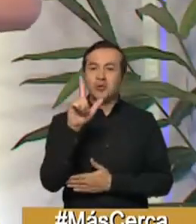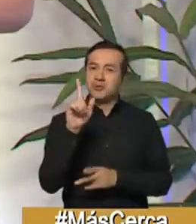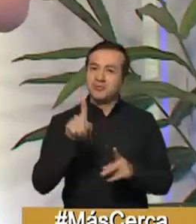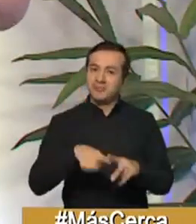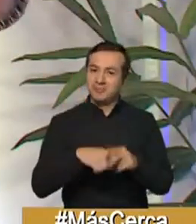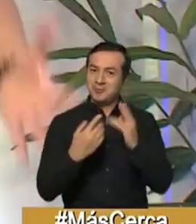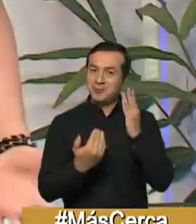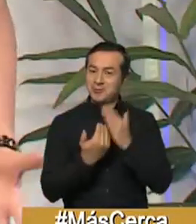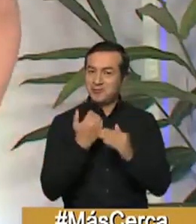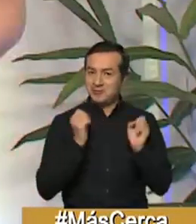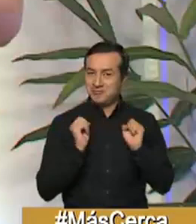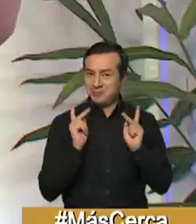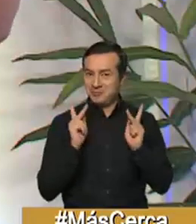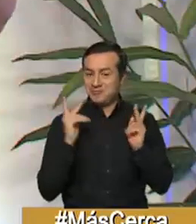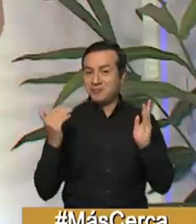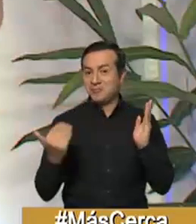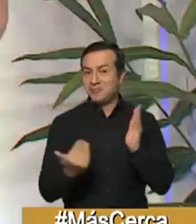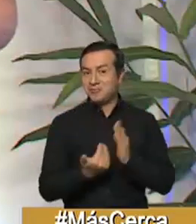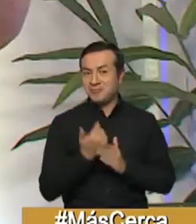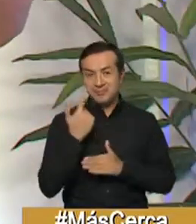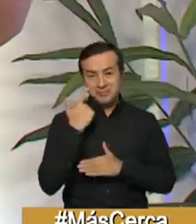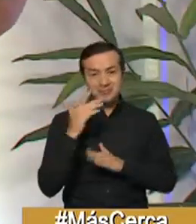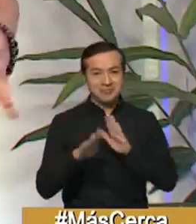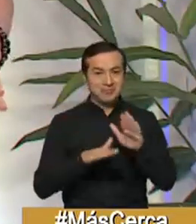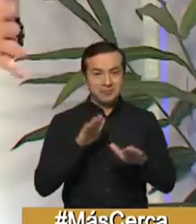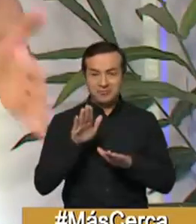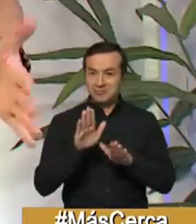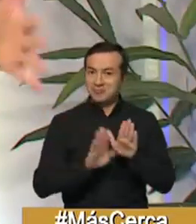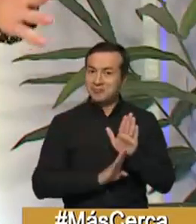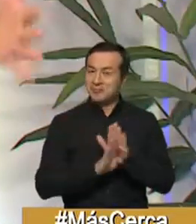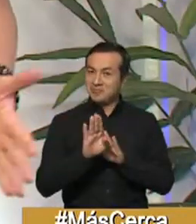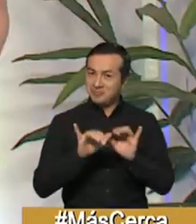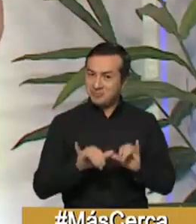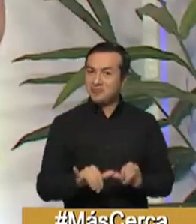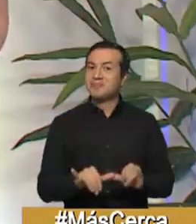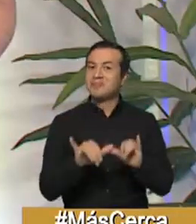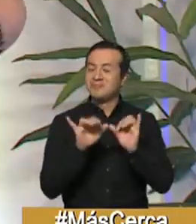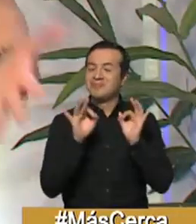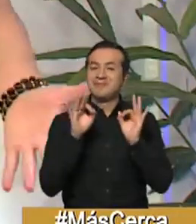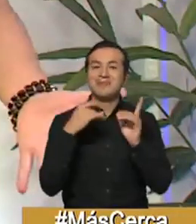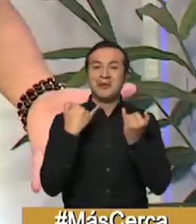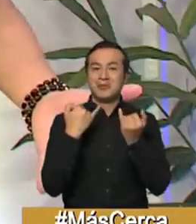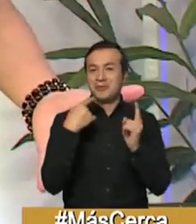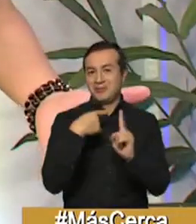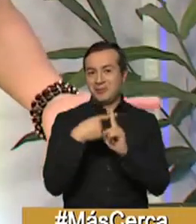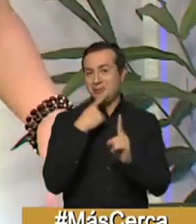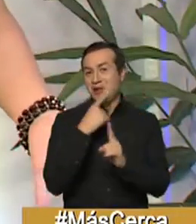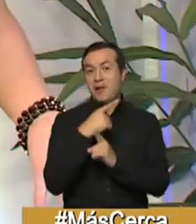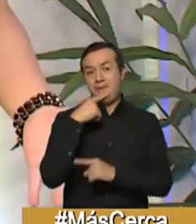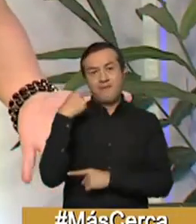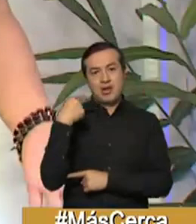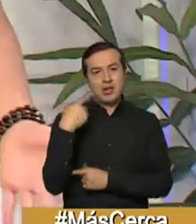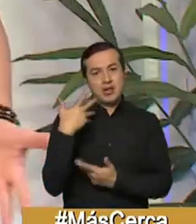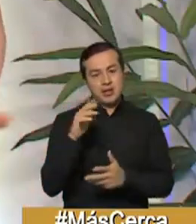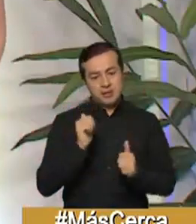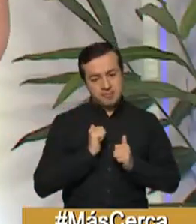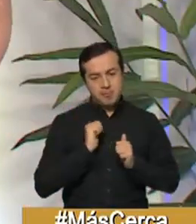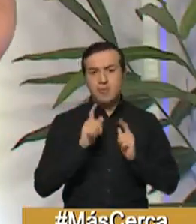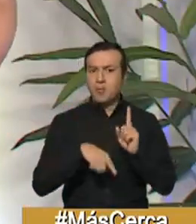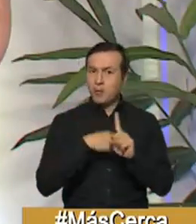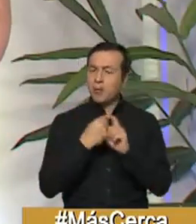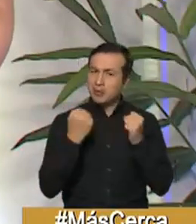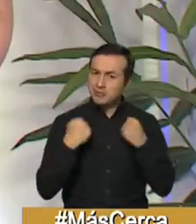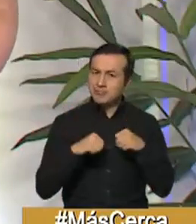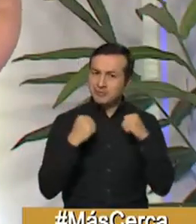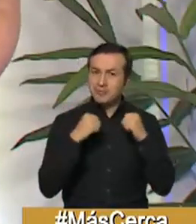de nuevas oportunidades, de comenzar con pie derecho y aquí en Más Cerca iniciamos con buena energía. Luego de este feriado, por supuesto, hay que ponerle todas las ganas